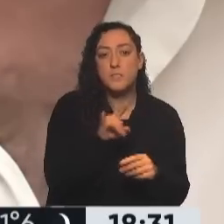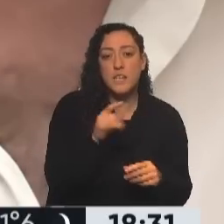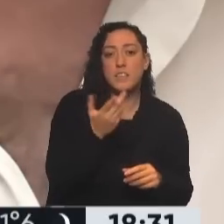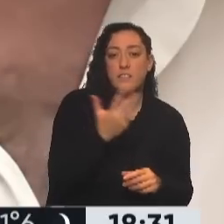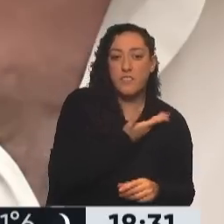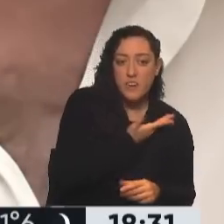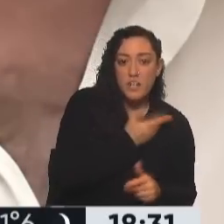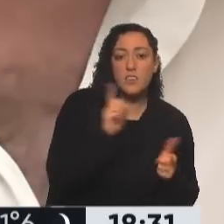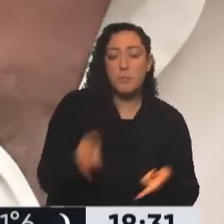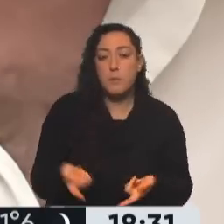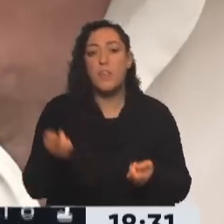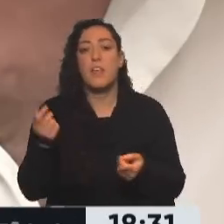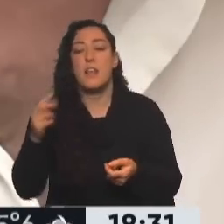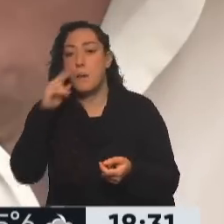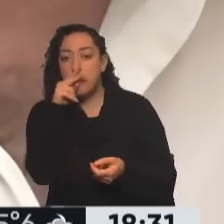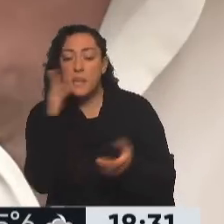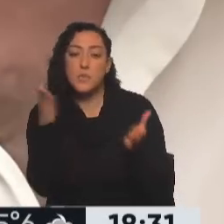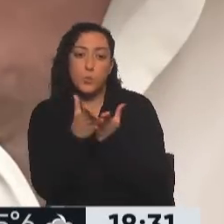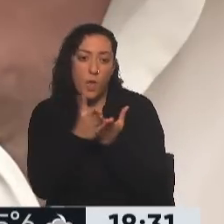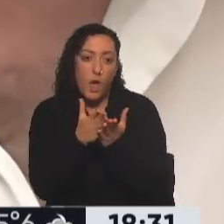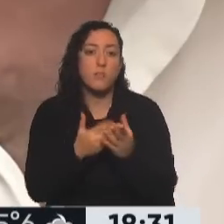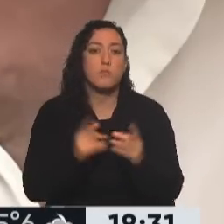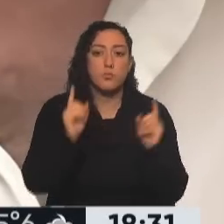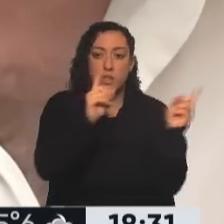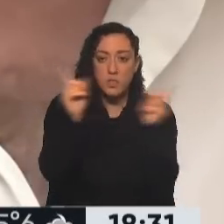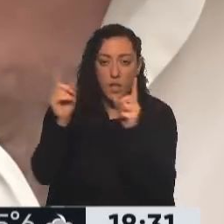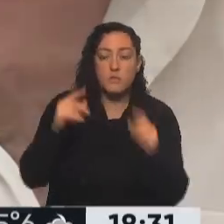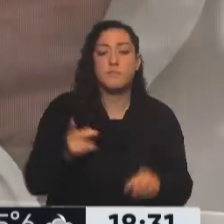de Febrero y la Universidad Nacional de La Plata.